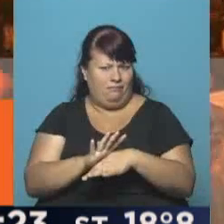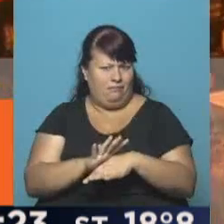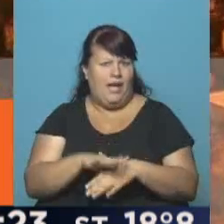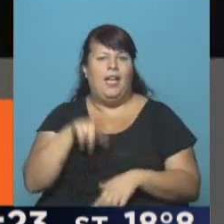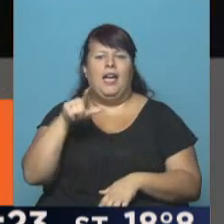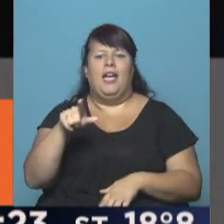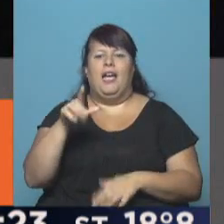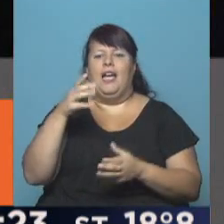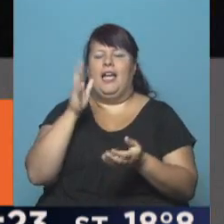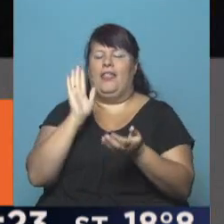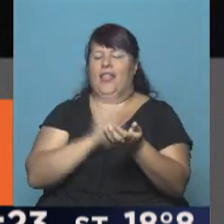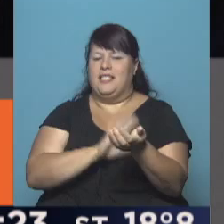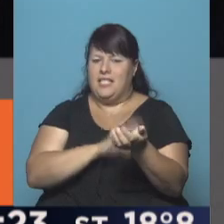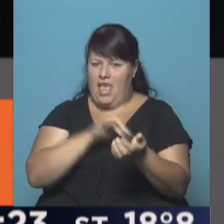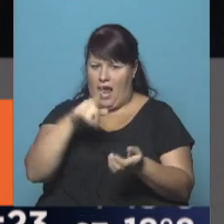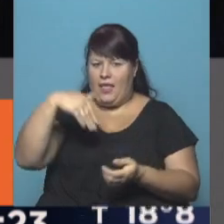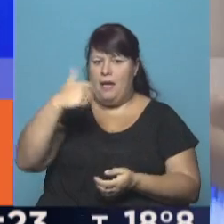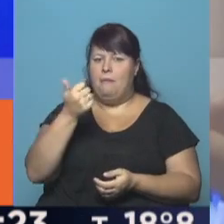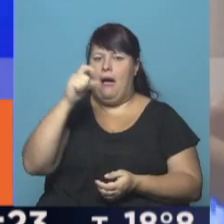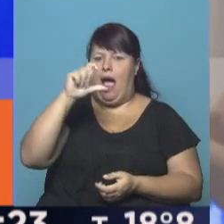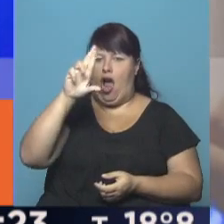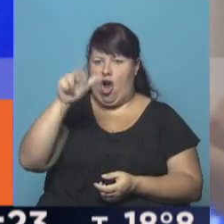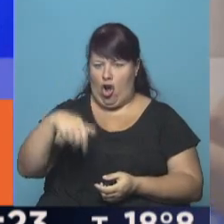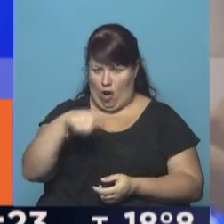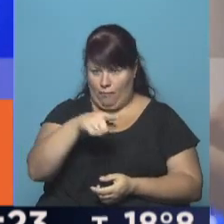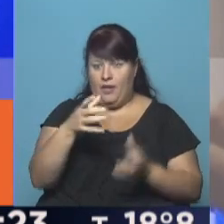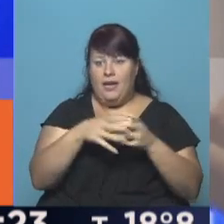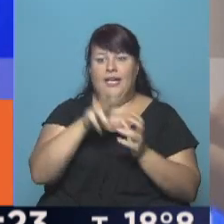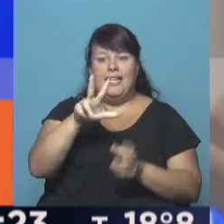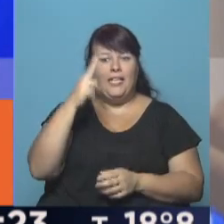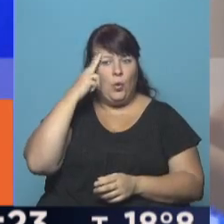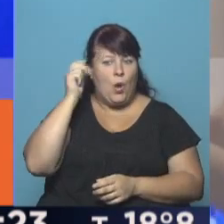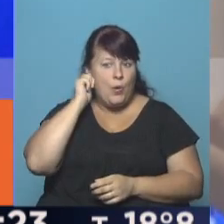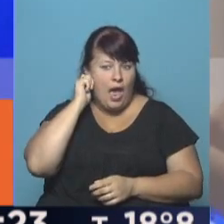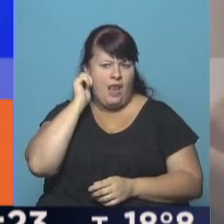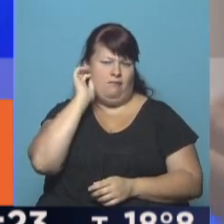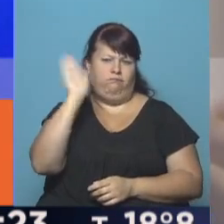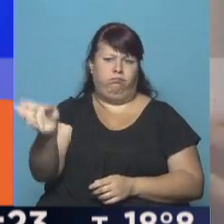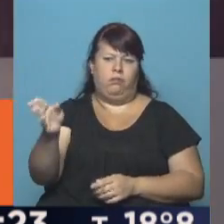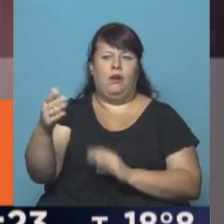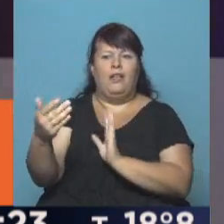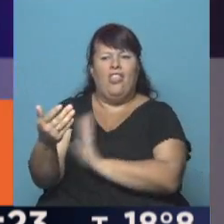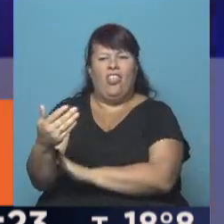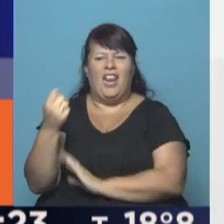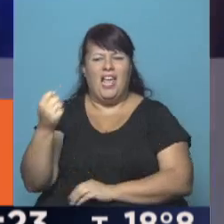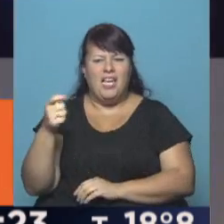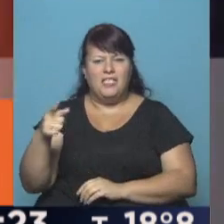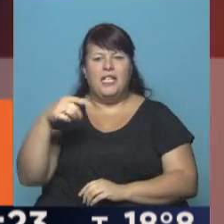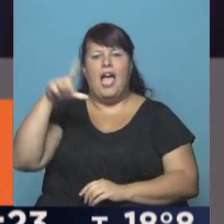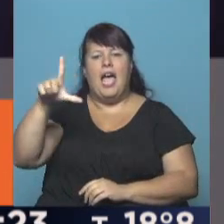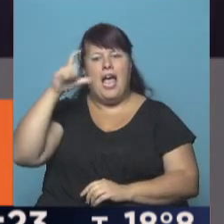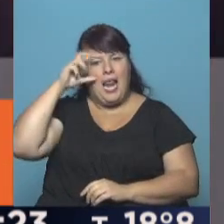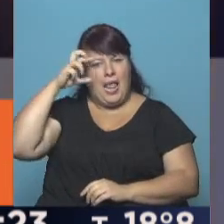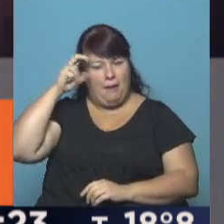el centro izquierdista Macron. El candidato de 39 años venció a la ultraderechista con